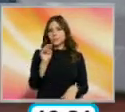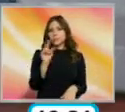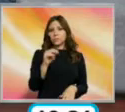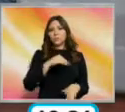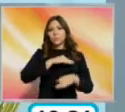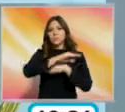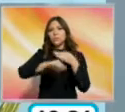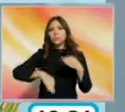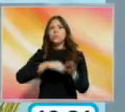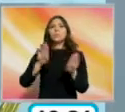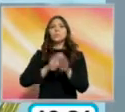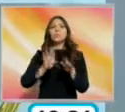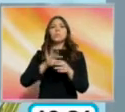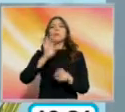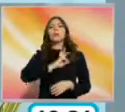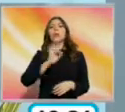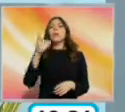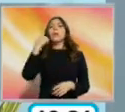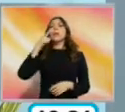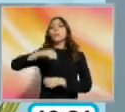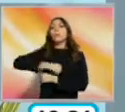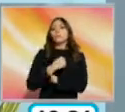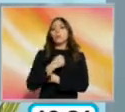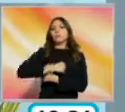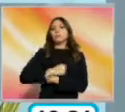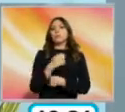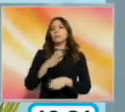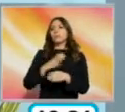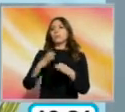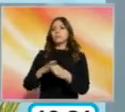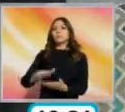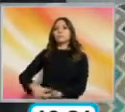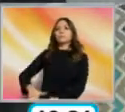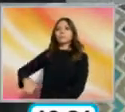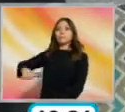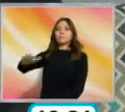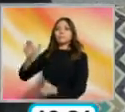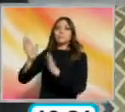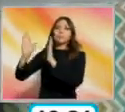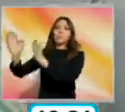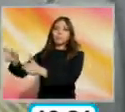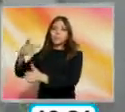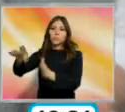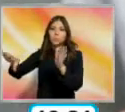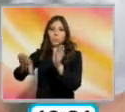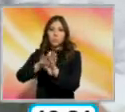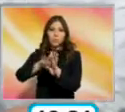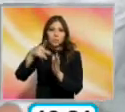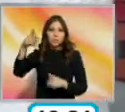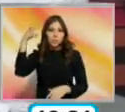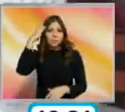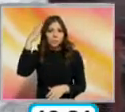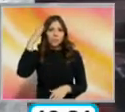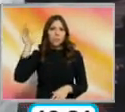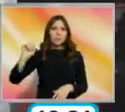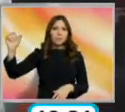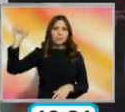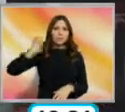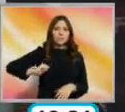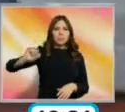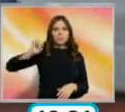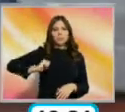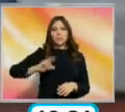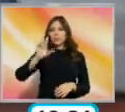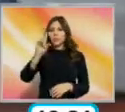deja de hacer sentido en guardar físicamente música en mi cuarto. muy del año pasado. Quiero como traer